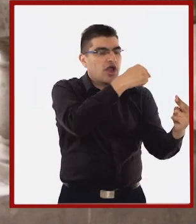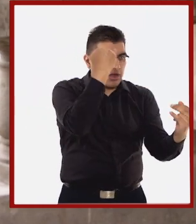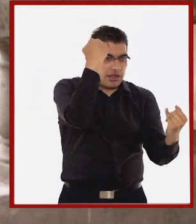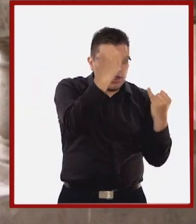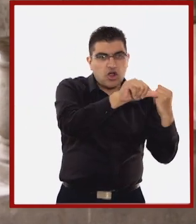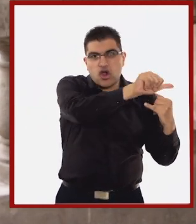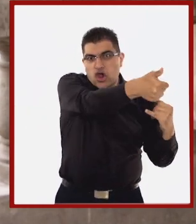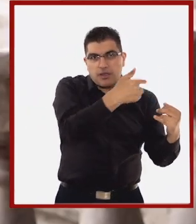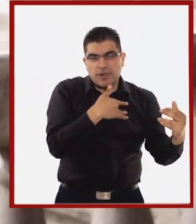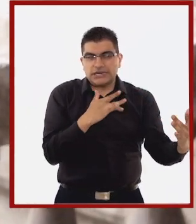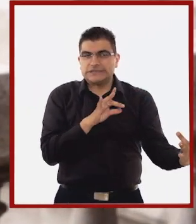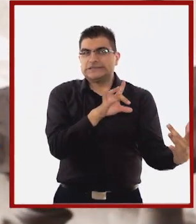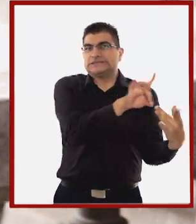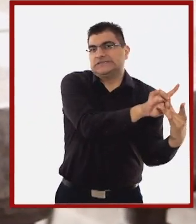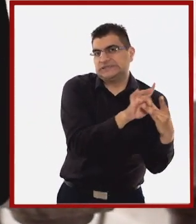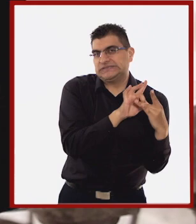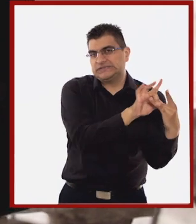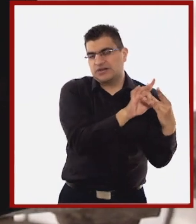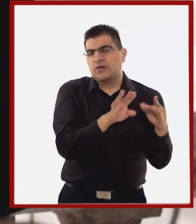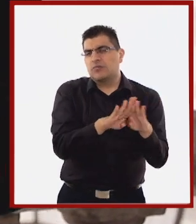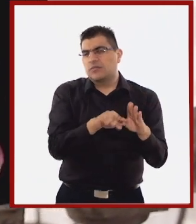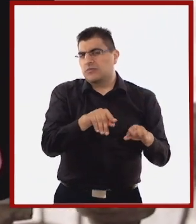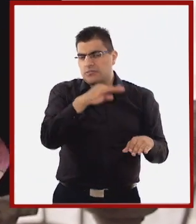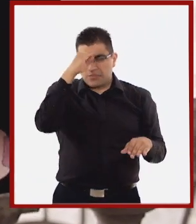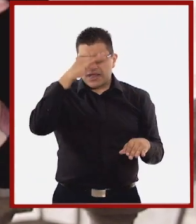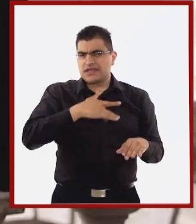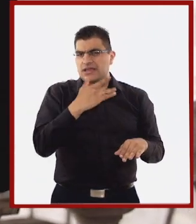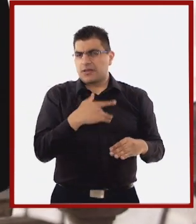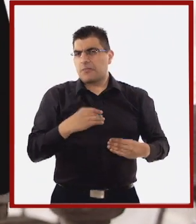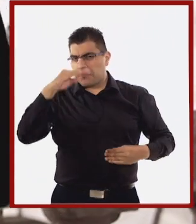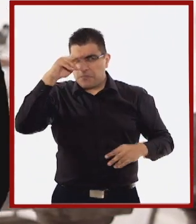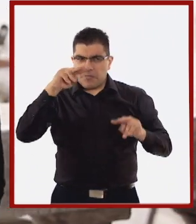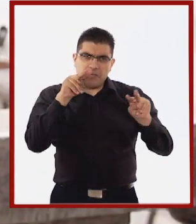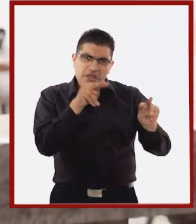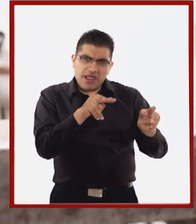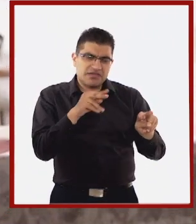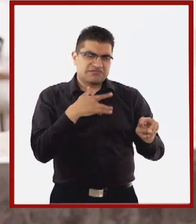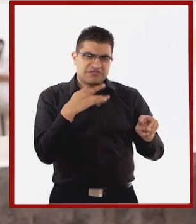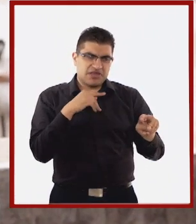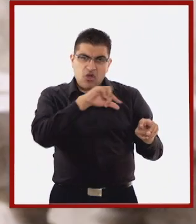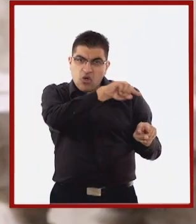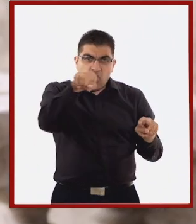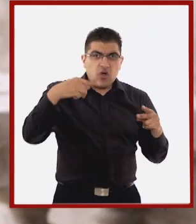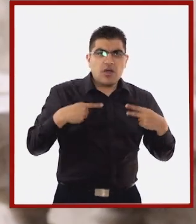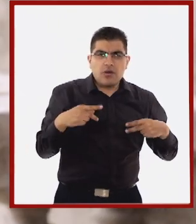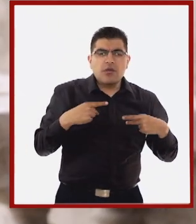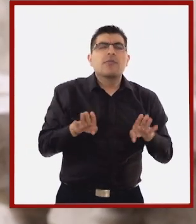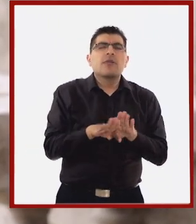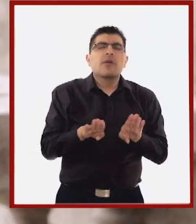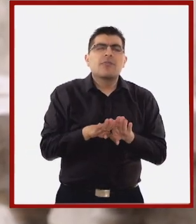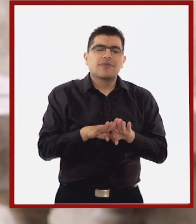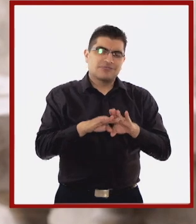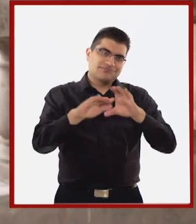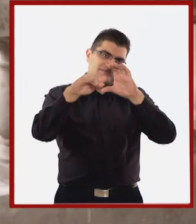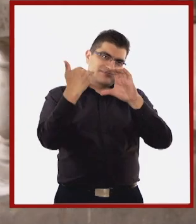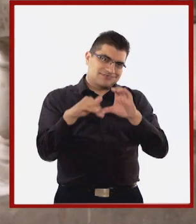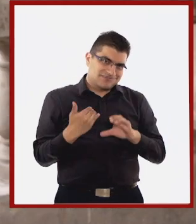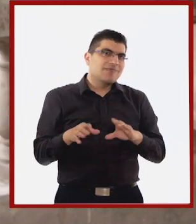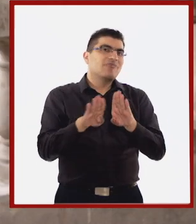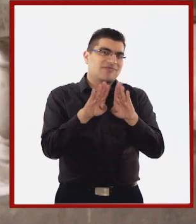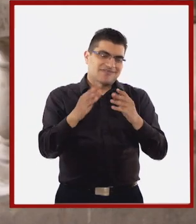En mi Juchitán. A ver. La empatía entonces es un proceso en el que si tú me cuentas que estás triste